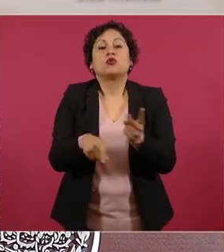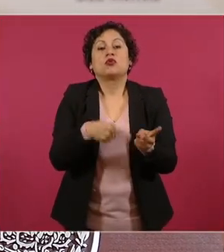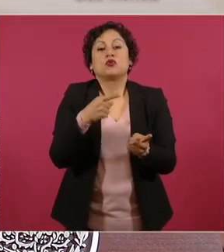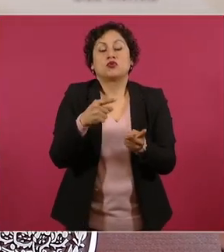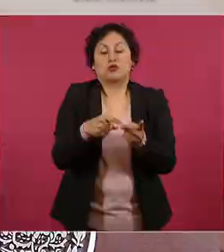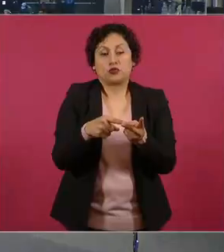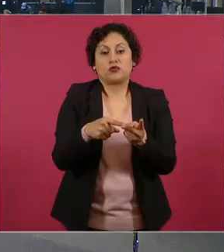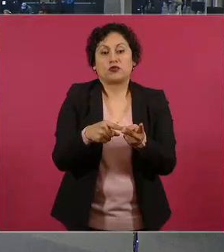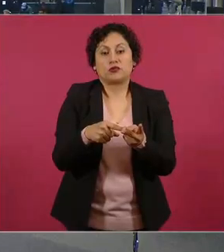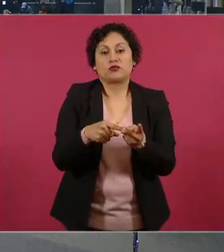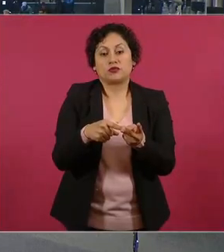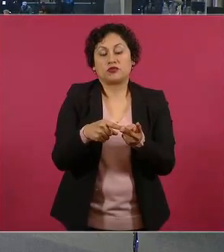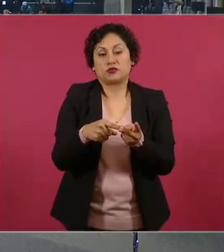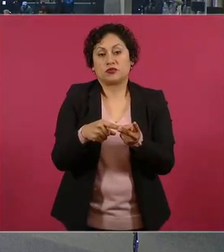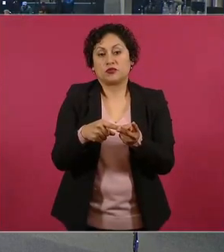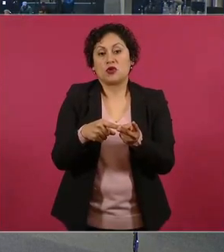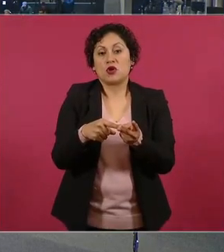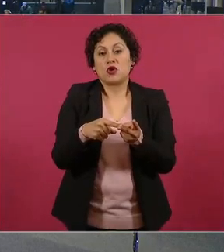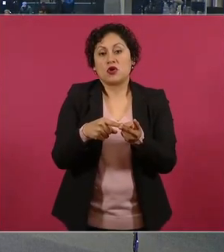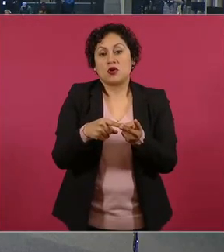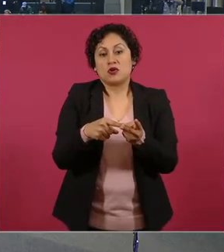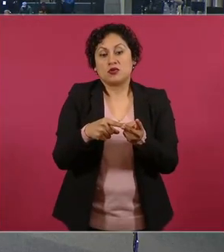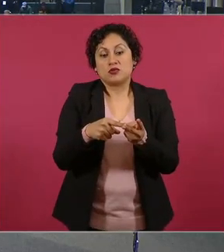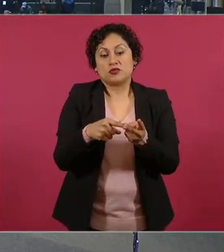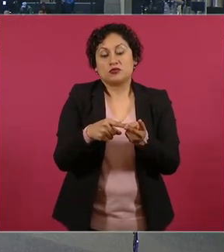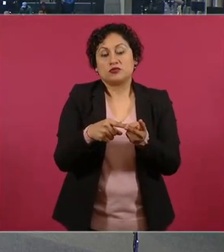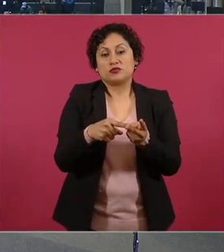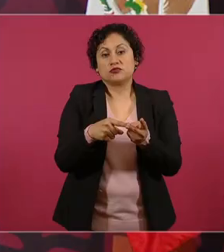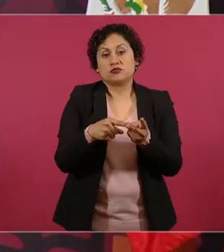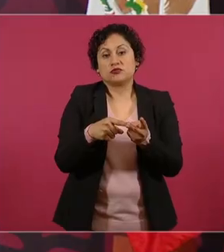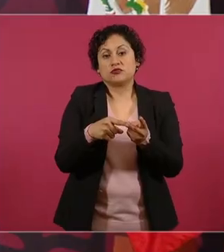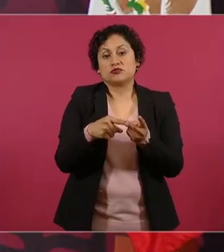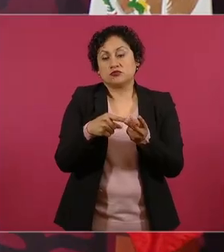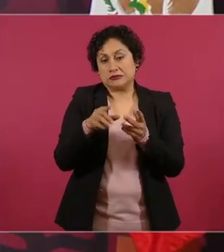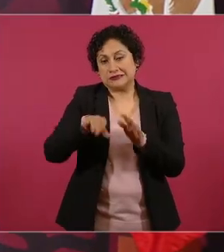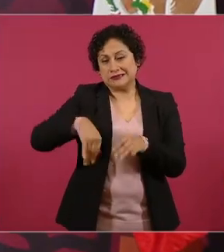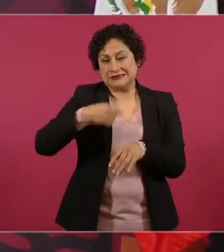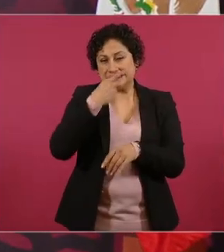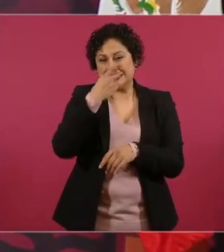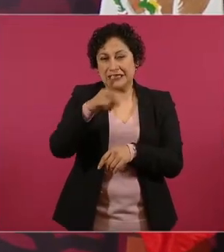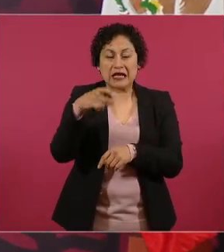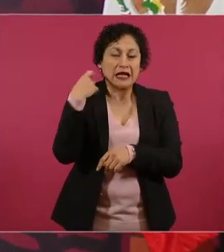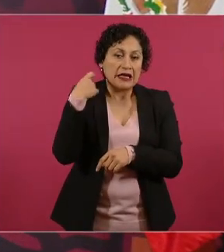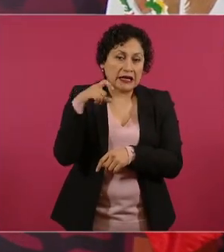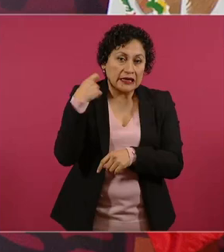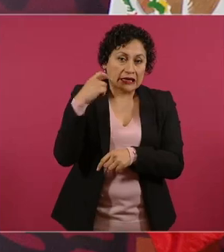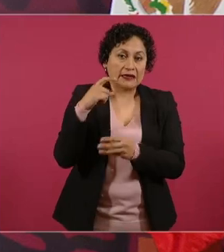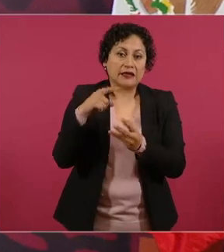ya dijimos, más que Querétaro, Celaya,